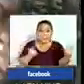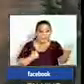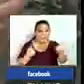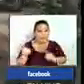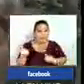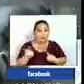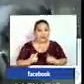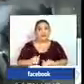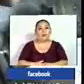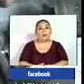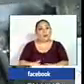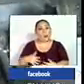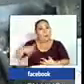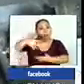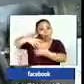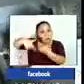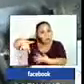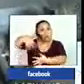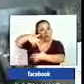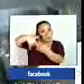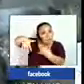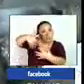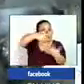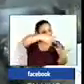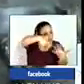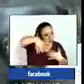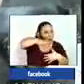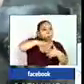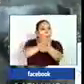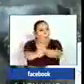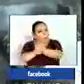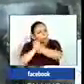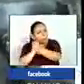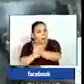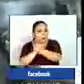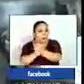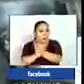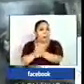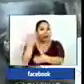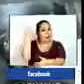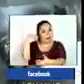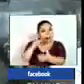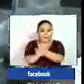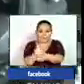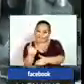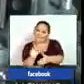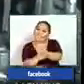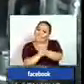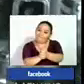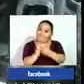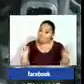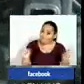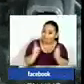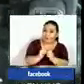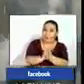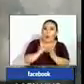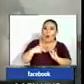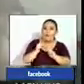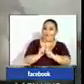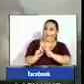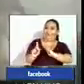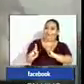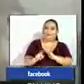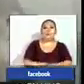también socializar con ellos, estrechar nuestras manos y todo, ¿verdad? Ahora, pues, de lejitos.